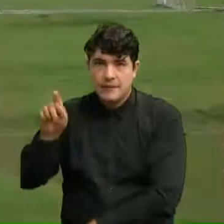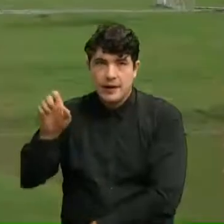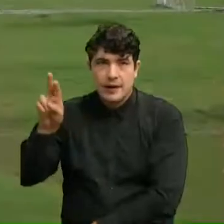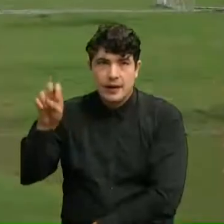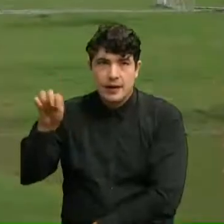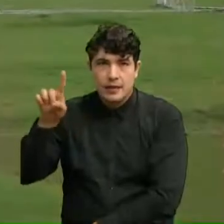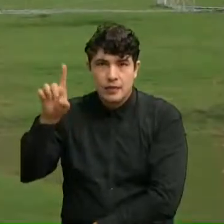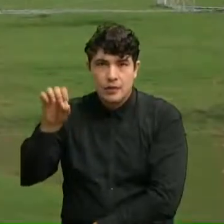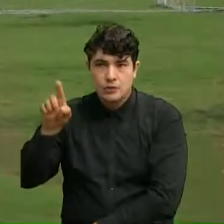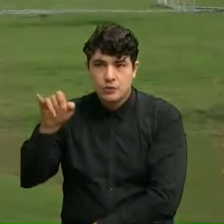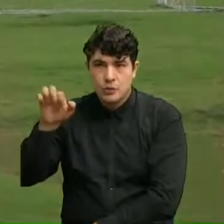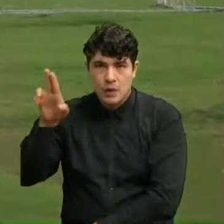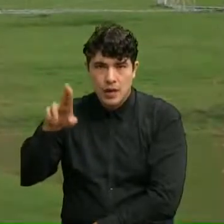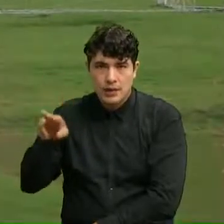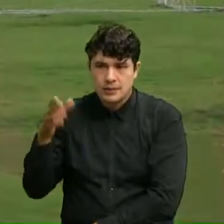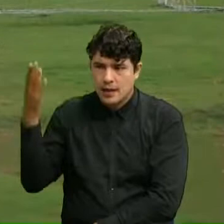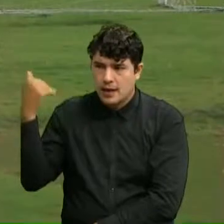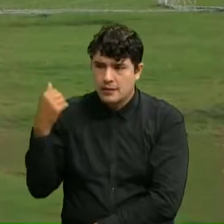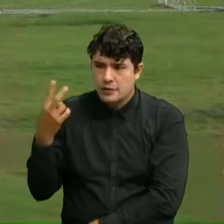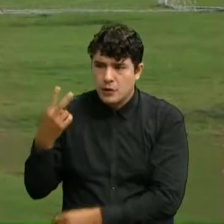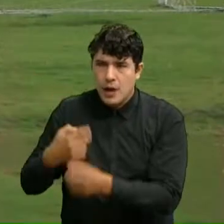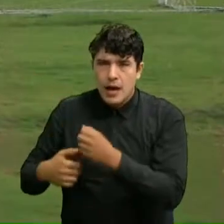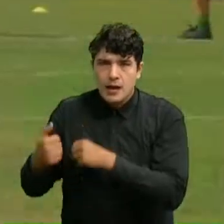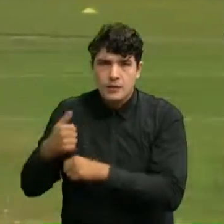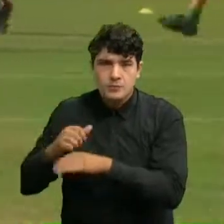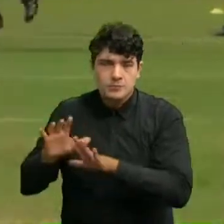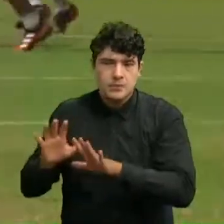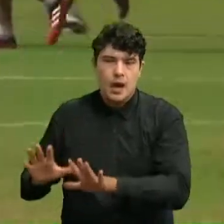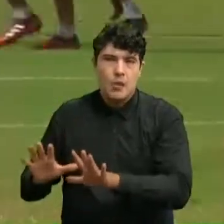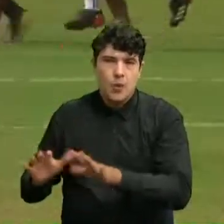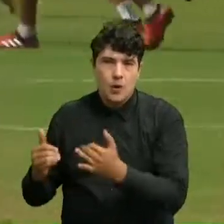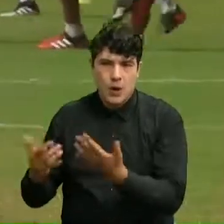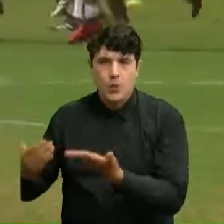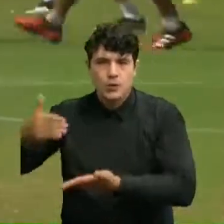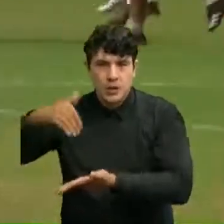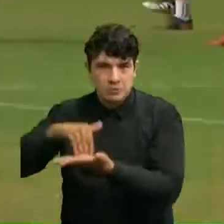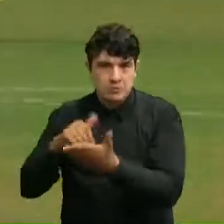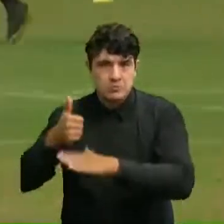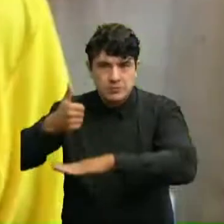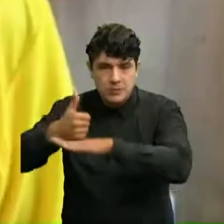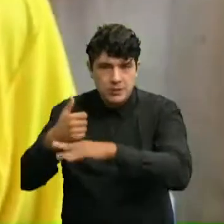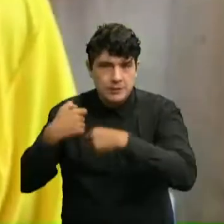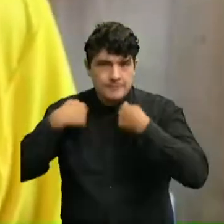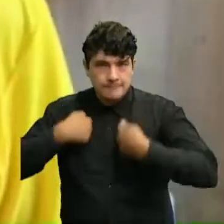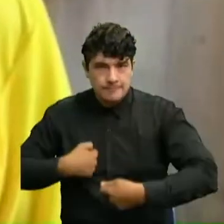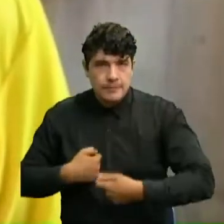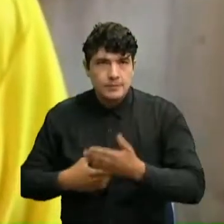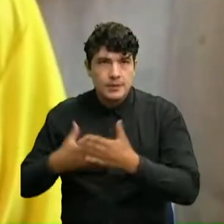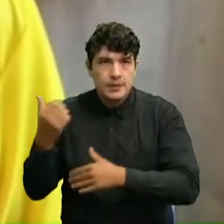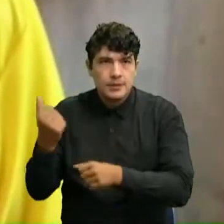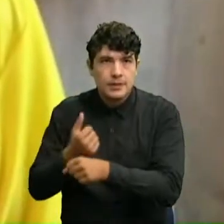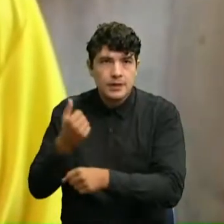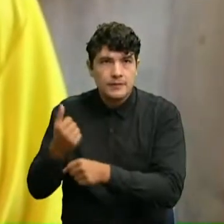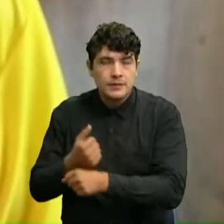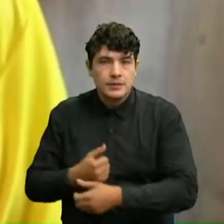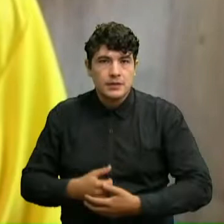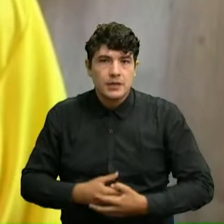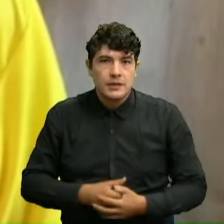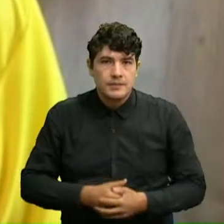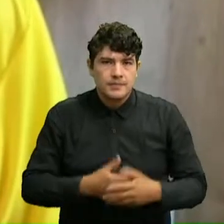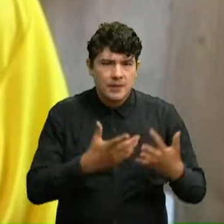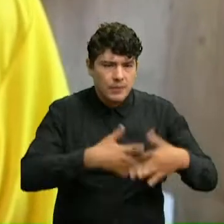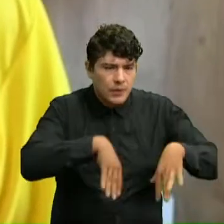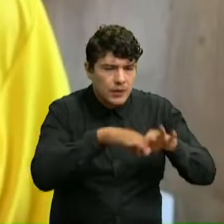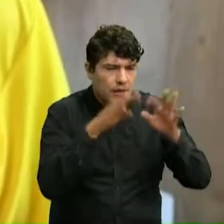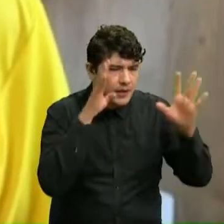de no hacerlo. El mundialista recibe al Bucaramanga con 8 puntos en la décima casilla de la tabla. Yo creo que lo más importante de